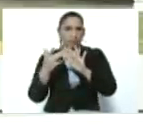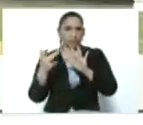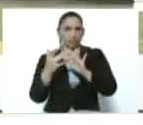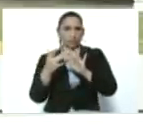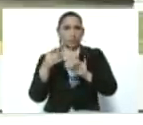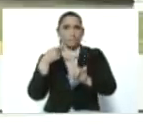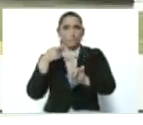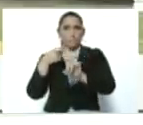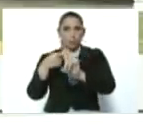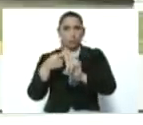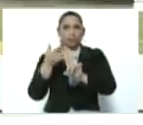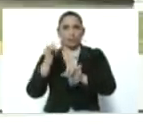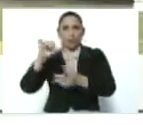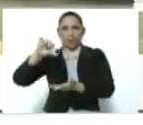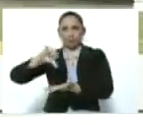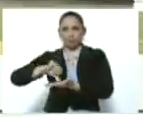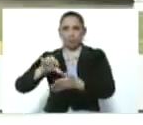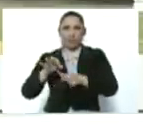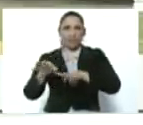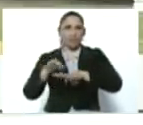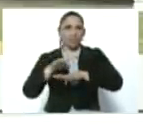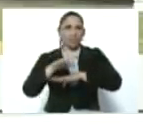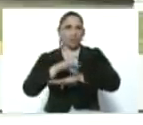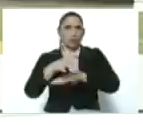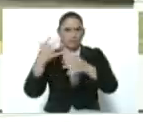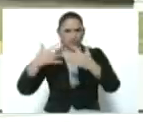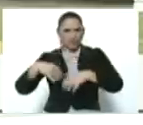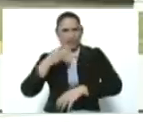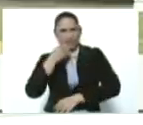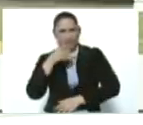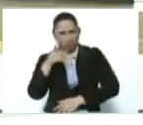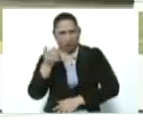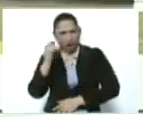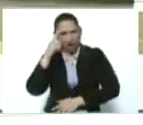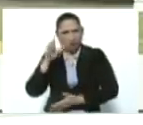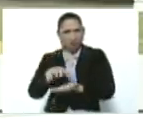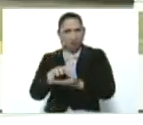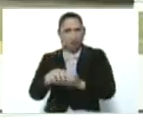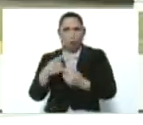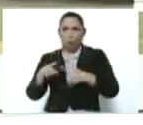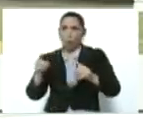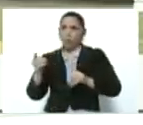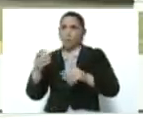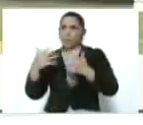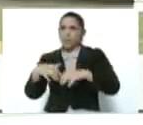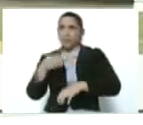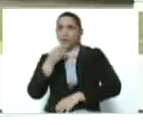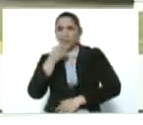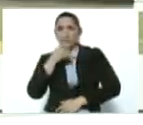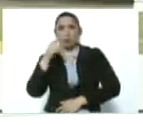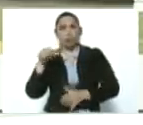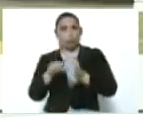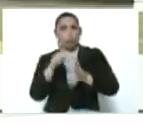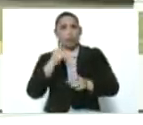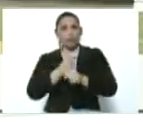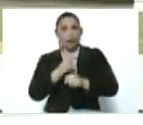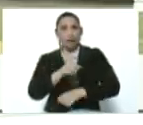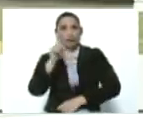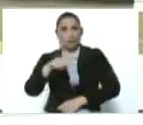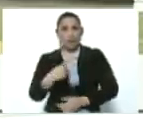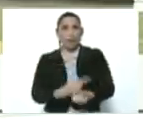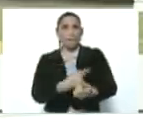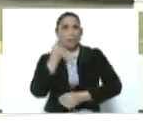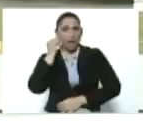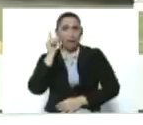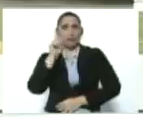positivo en el foco los roquete enfoque de la empresa de alimentos otra empresa donde trabaja también su hermana que dio